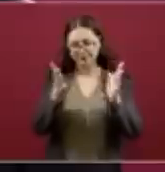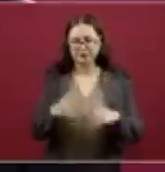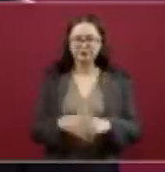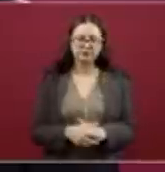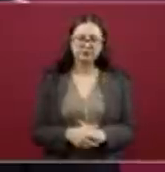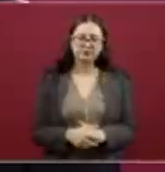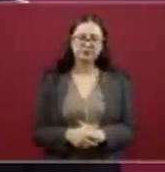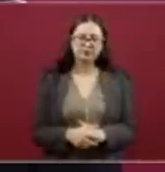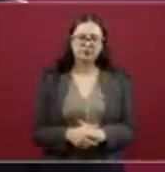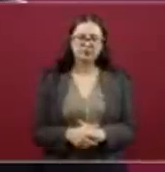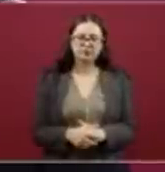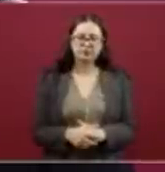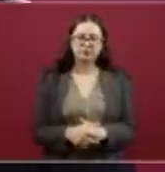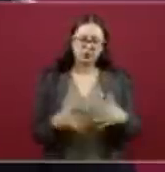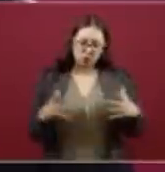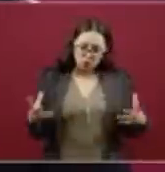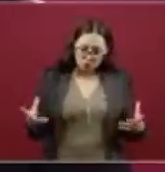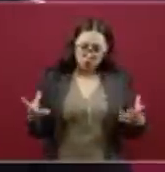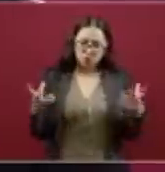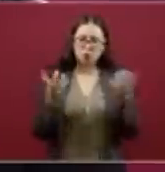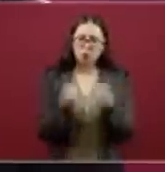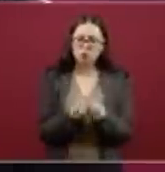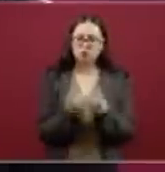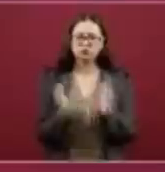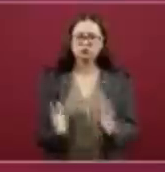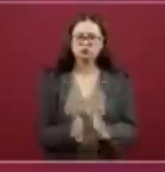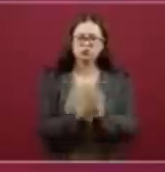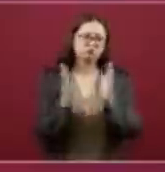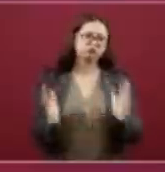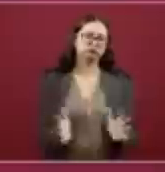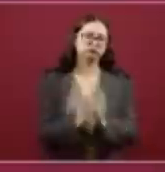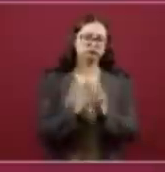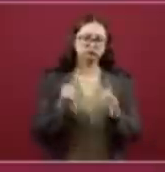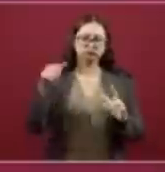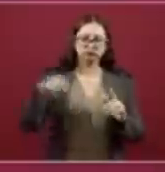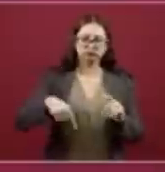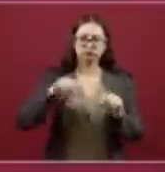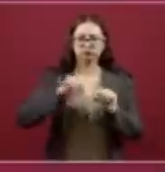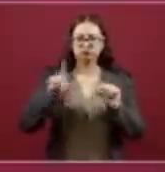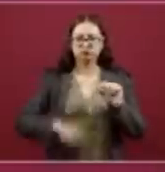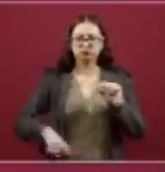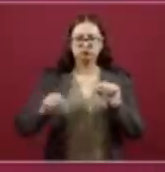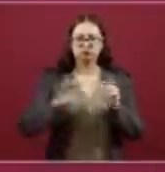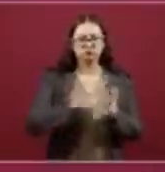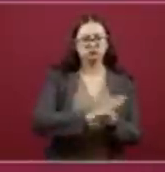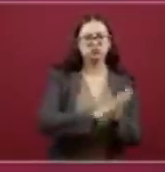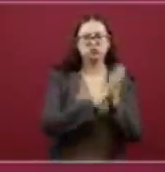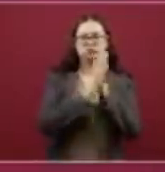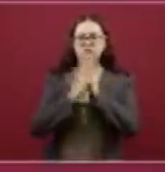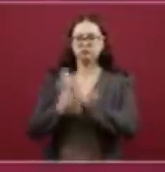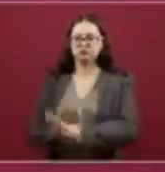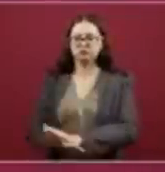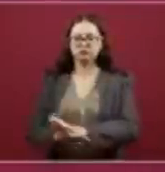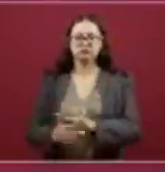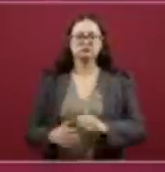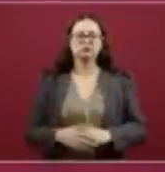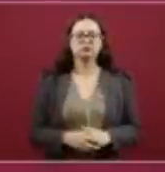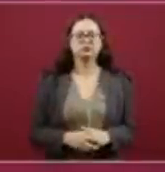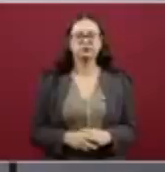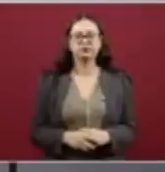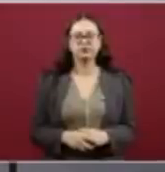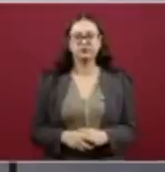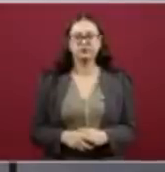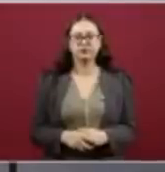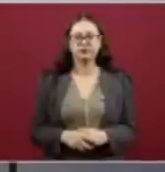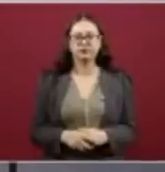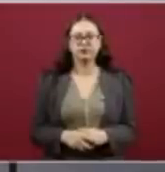que todos participemos en la transformación de la vida pública del país.